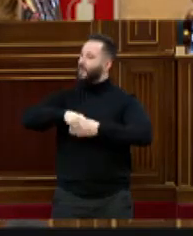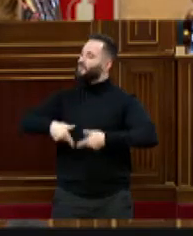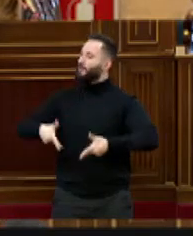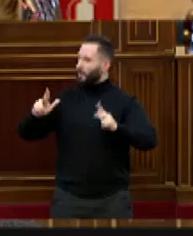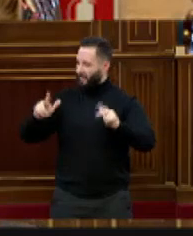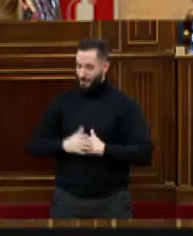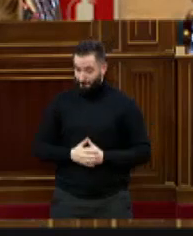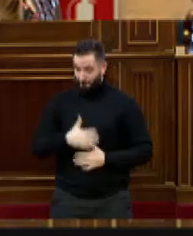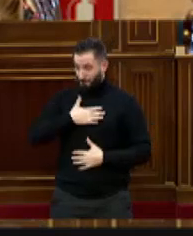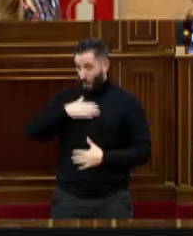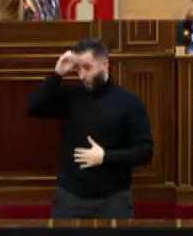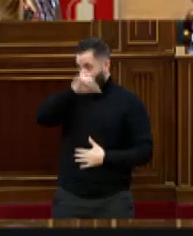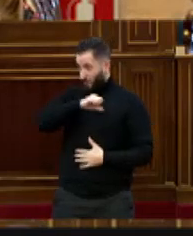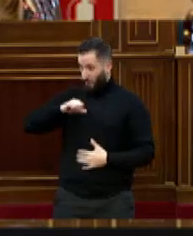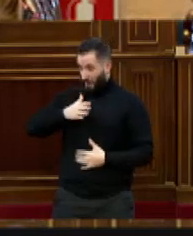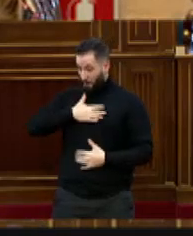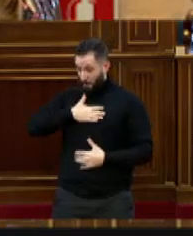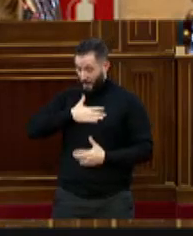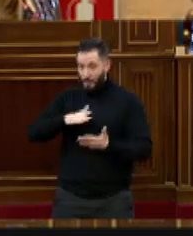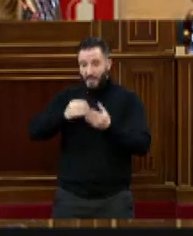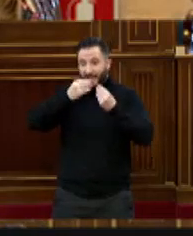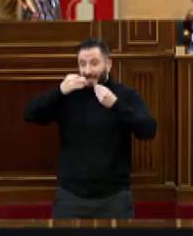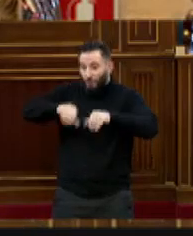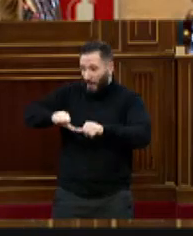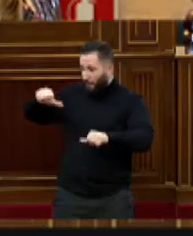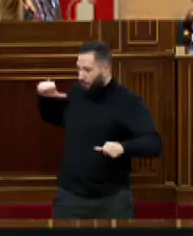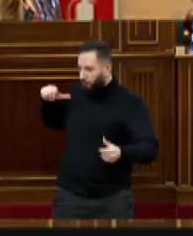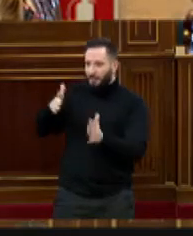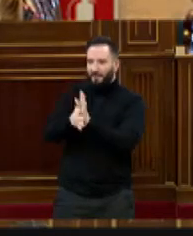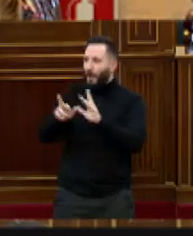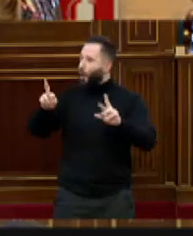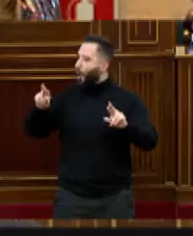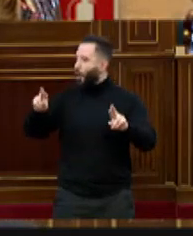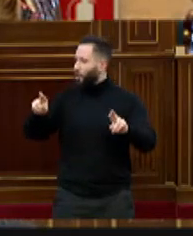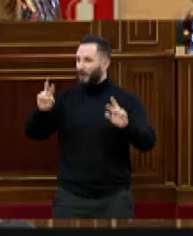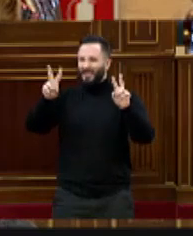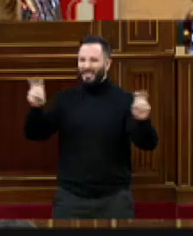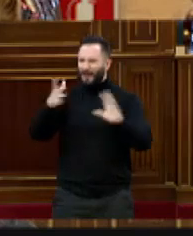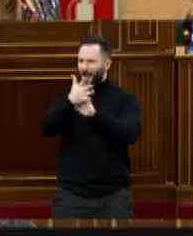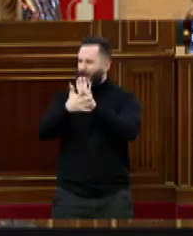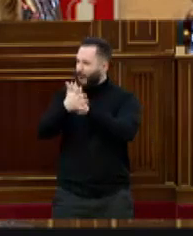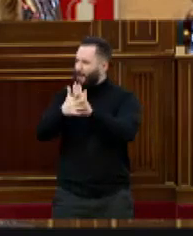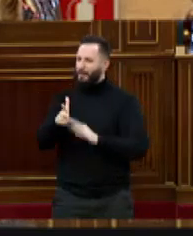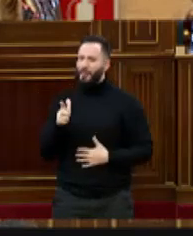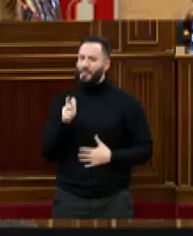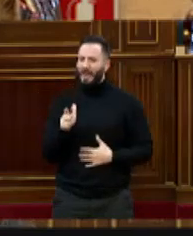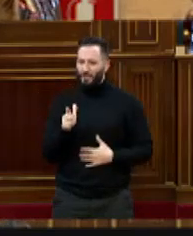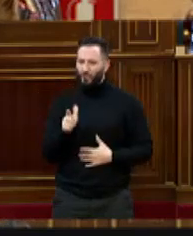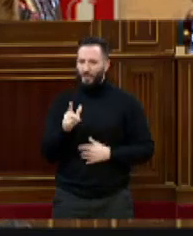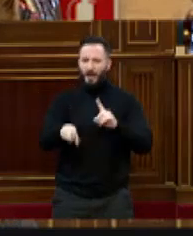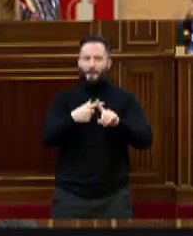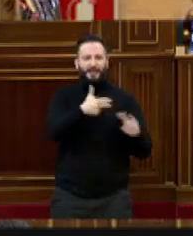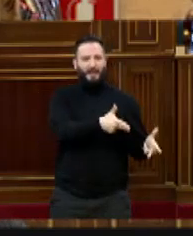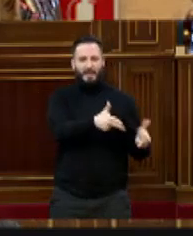que mi opinión han sido páginas de oro cuando se han abordado El Avance en derechos y